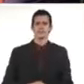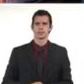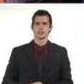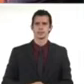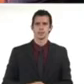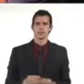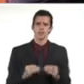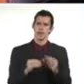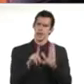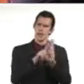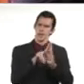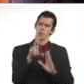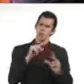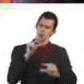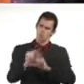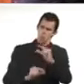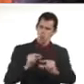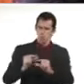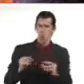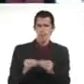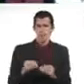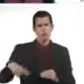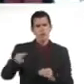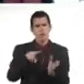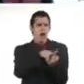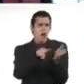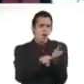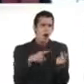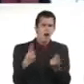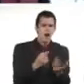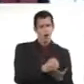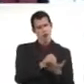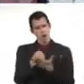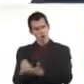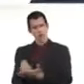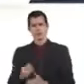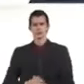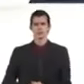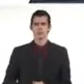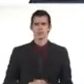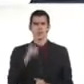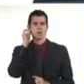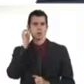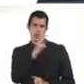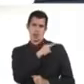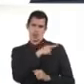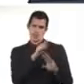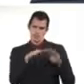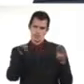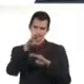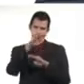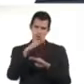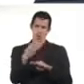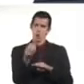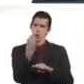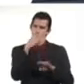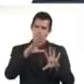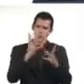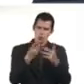nuevas legislaciones. Díaz Velázquez también señaló que existe una voluntad del gobierno para asesorar a